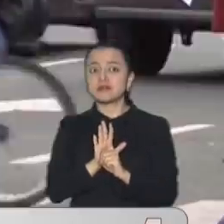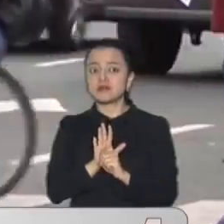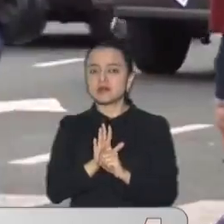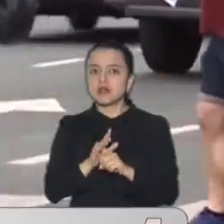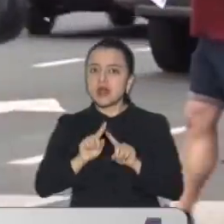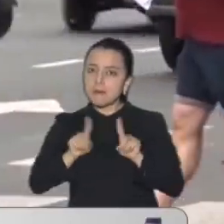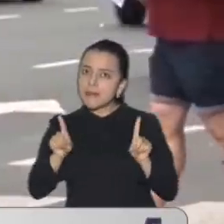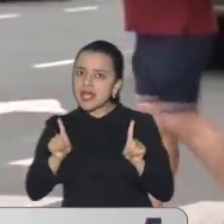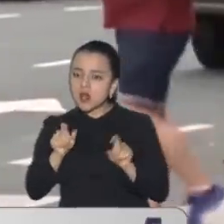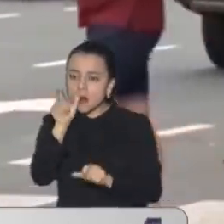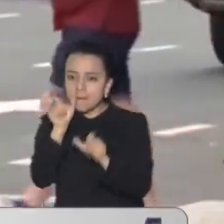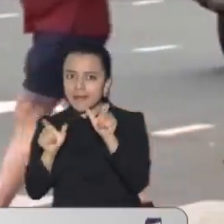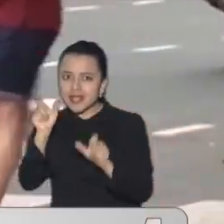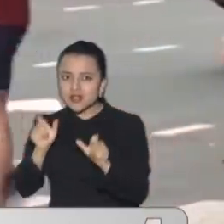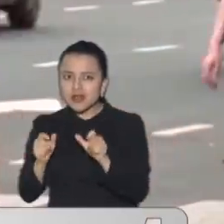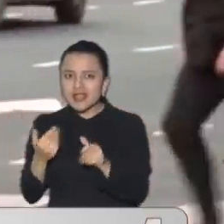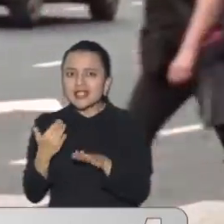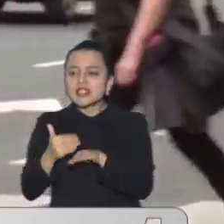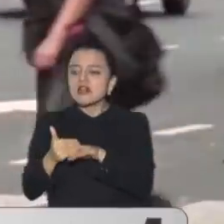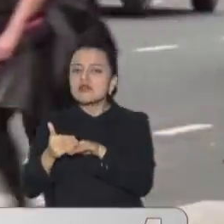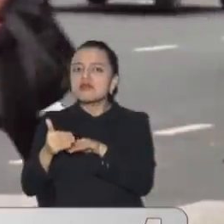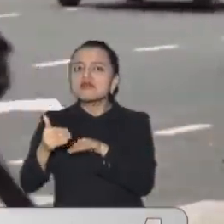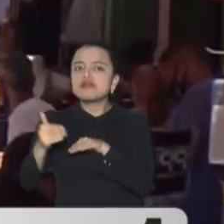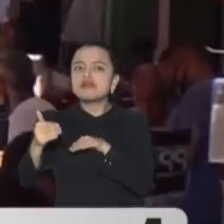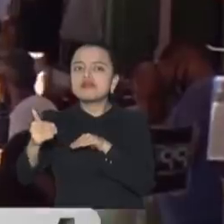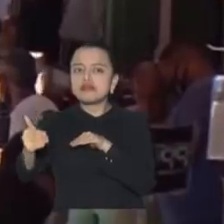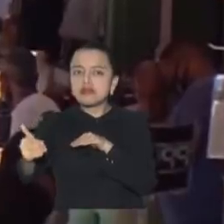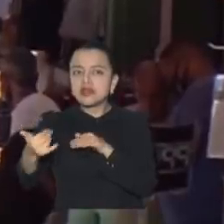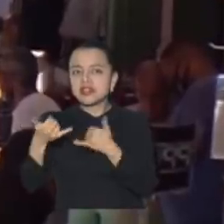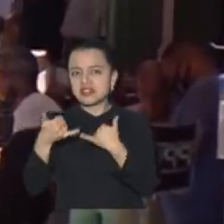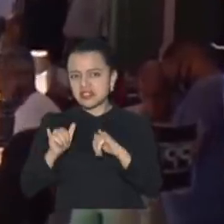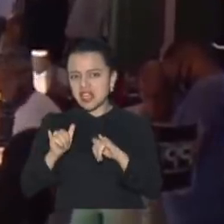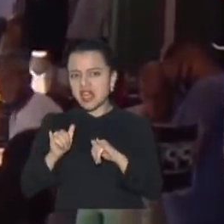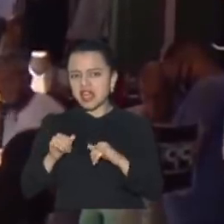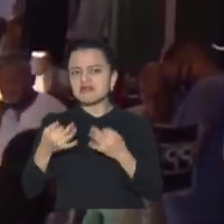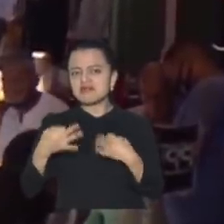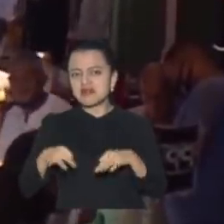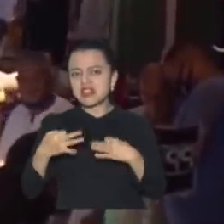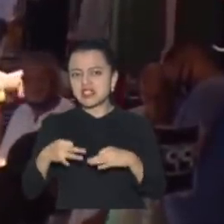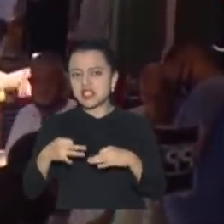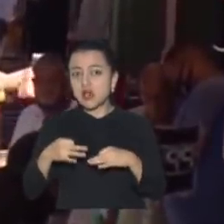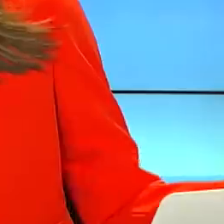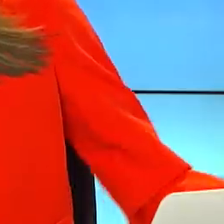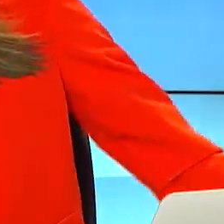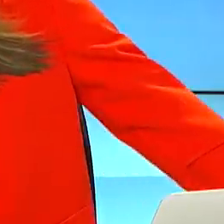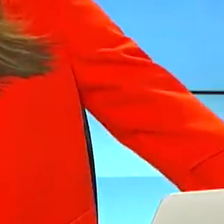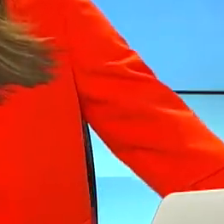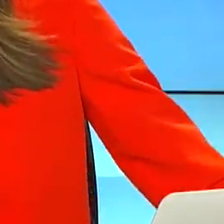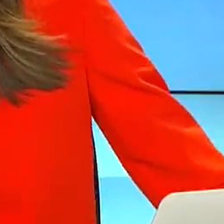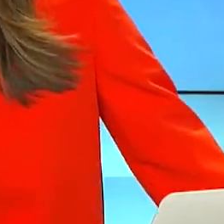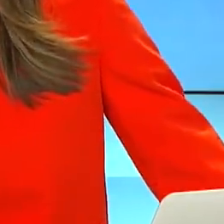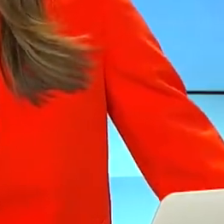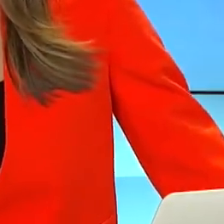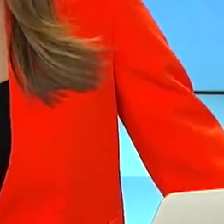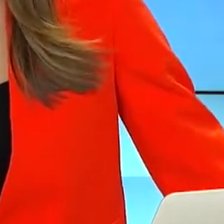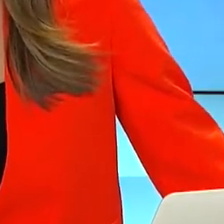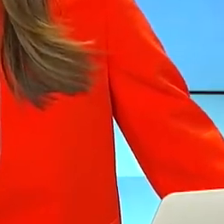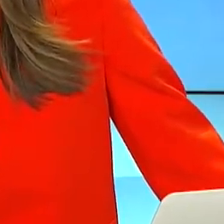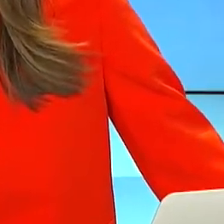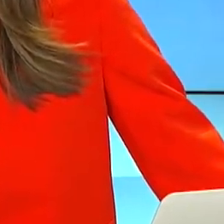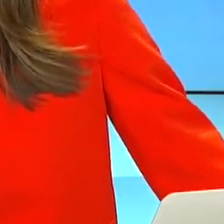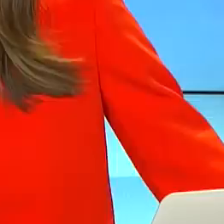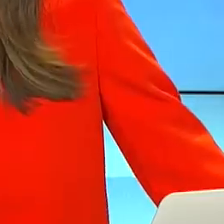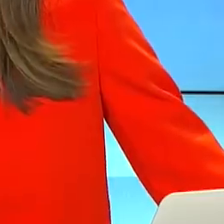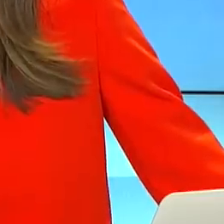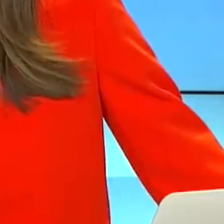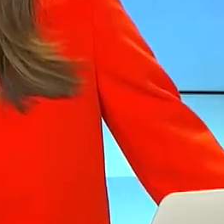que sufrieron la enfermedad en los comienzos de la primera ola ya estarían nuevamente en riesgo. Escándalo en Bucaramanga por